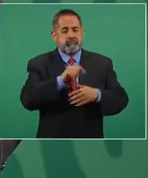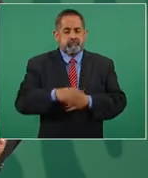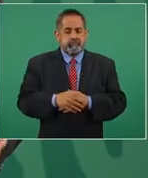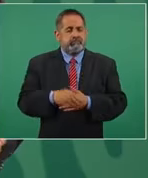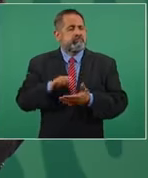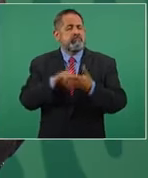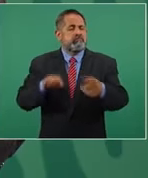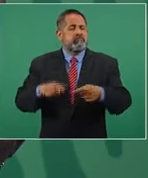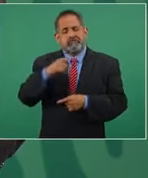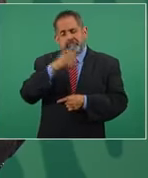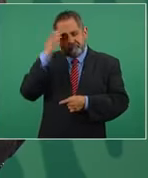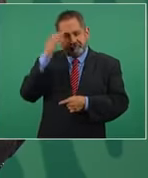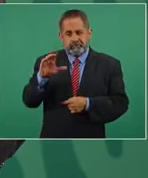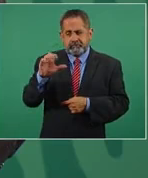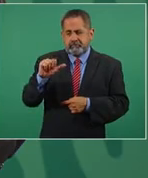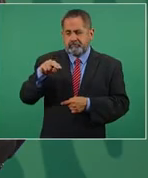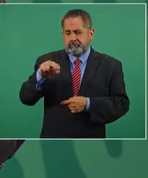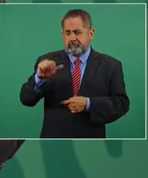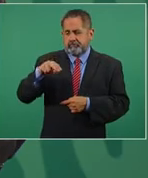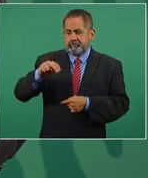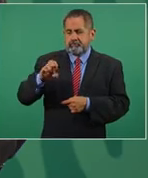Cananea, por ejemplo,